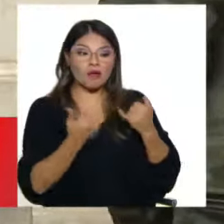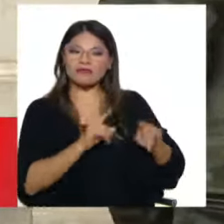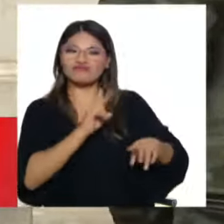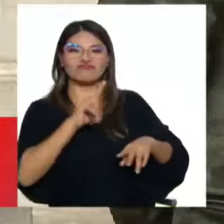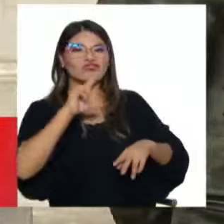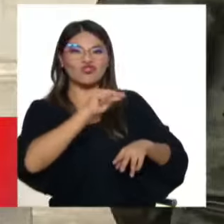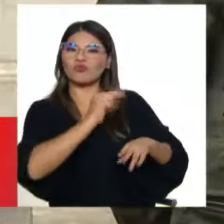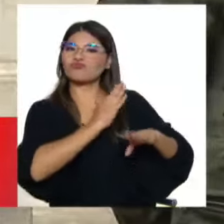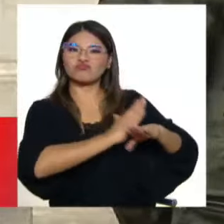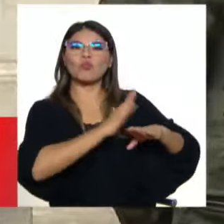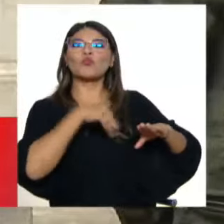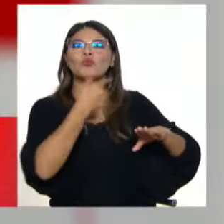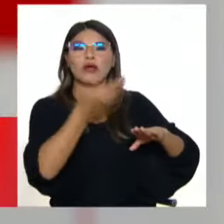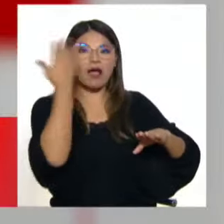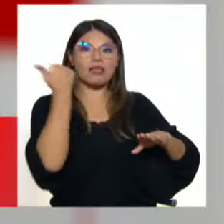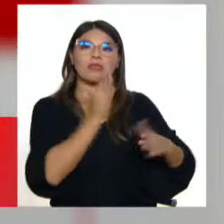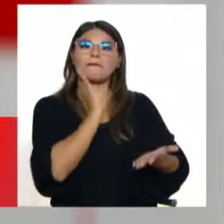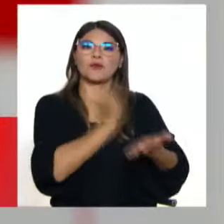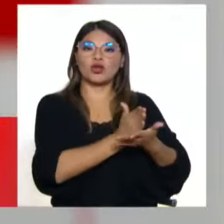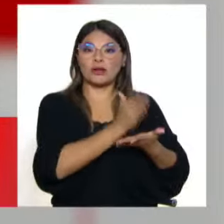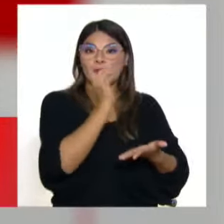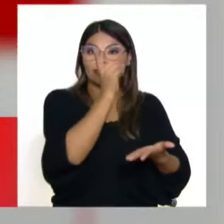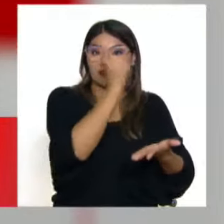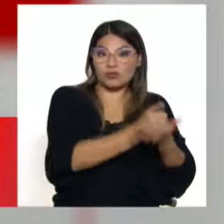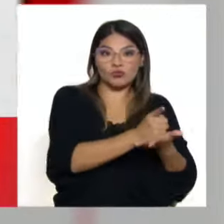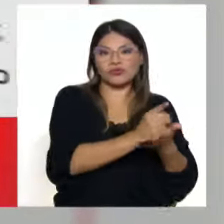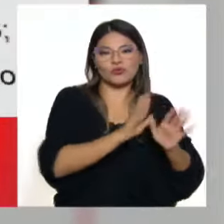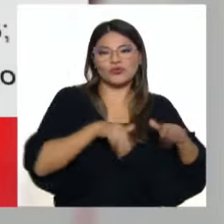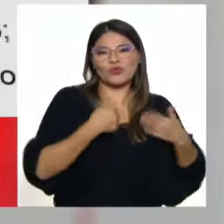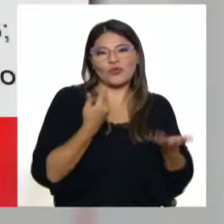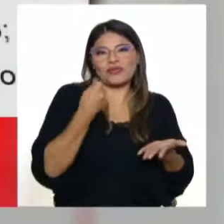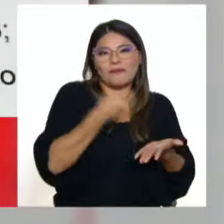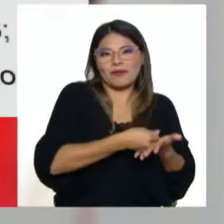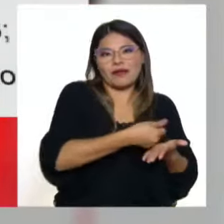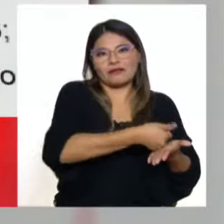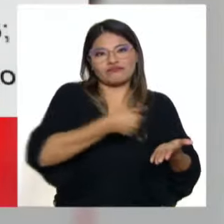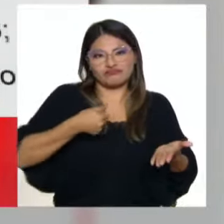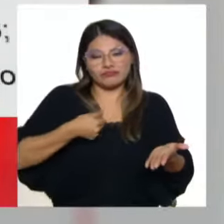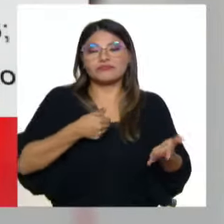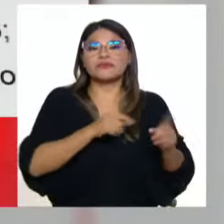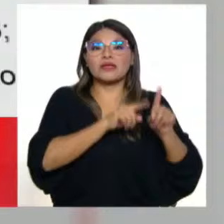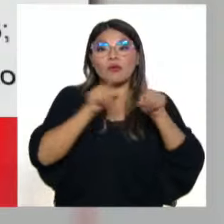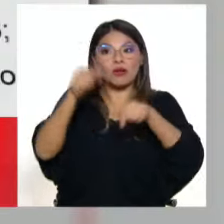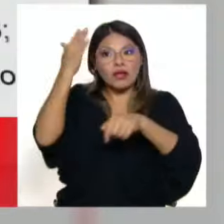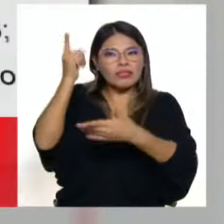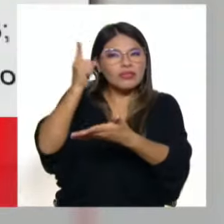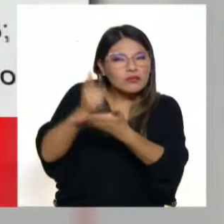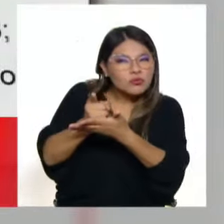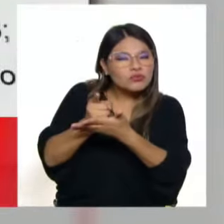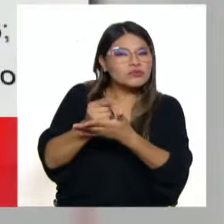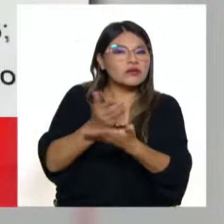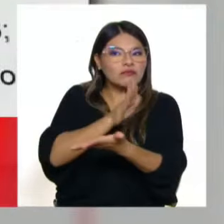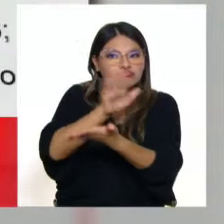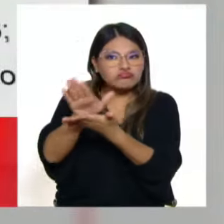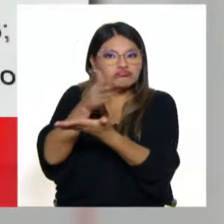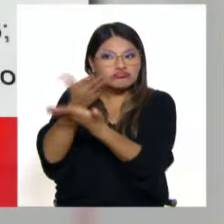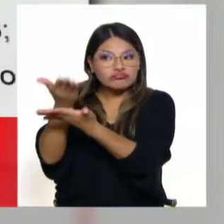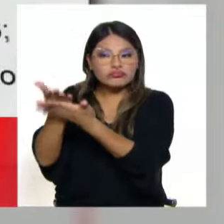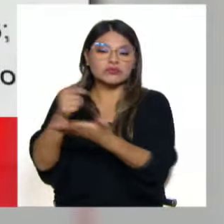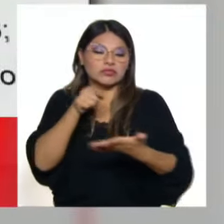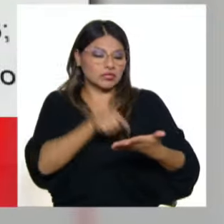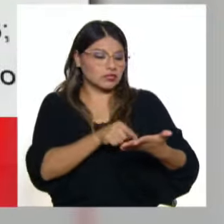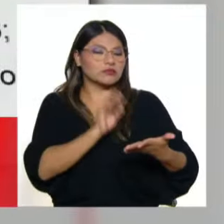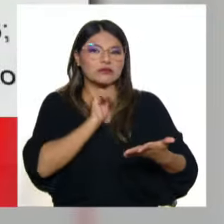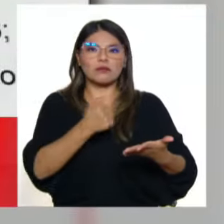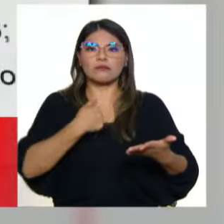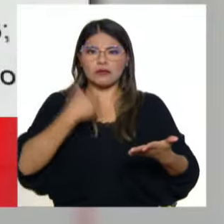constitucional en su petitorio el abogado Walter Ayala afirma que la denuncia fue aprobada con posterioridad al derecho a pensión que había